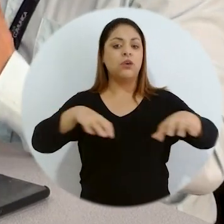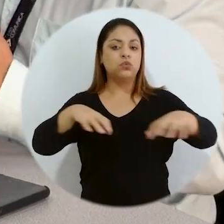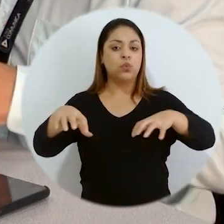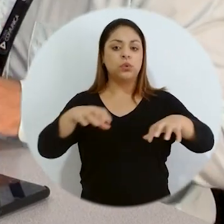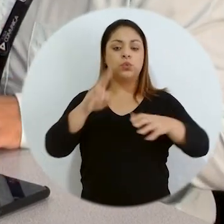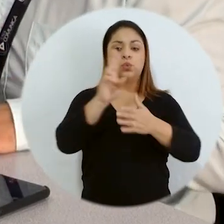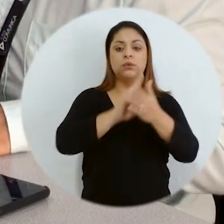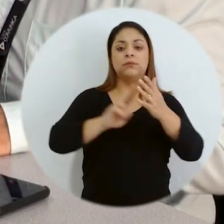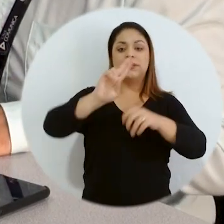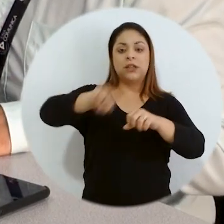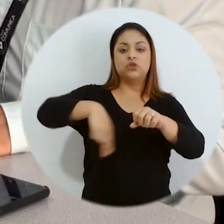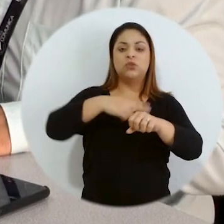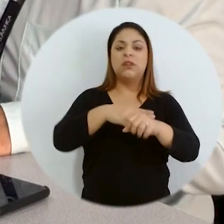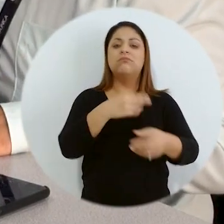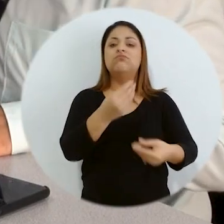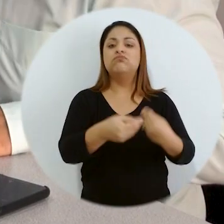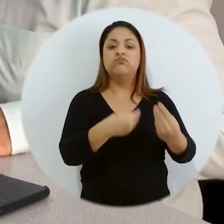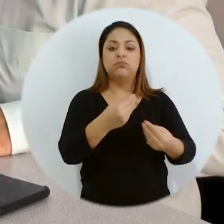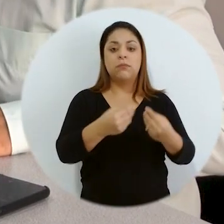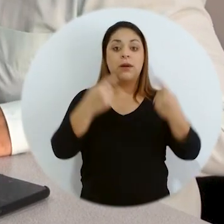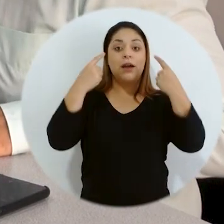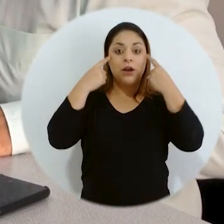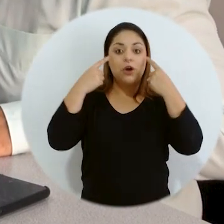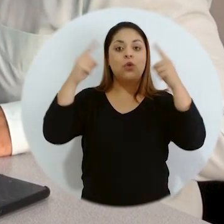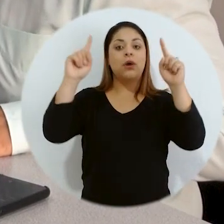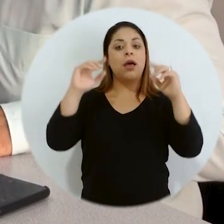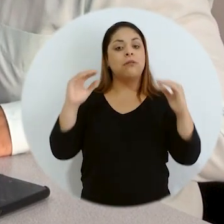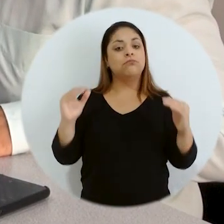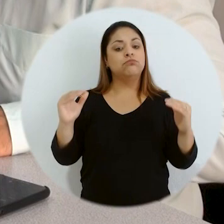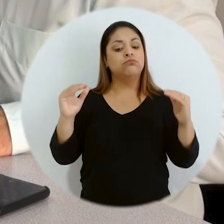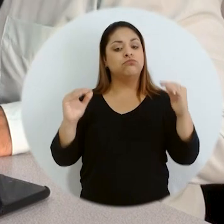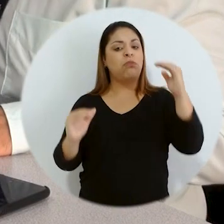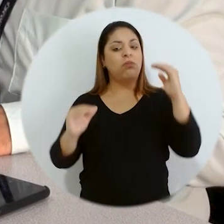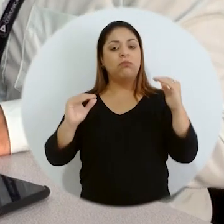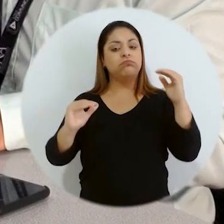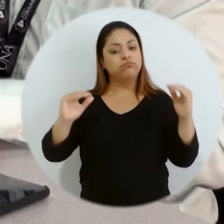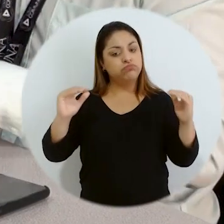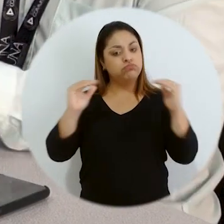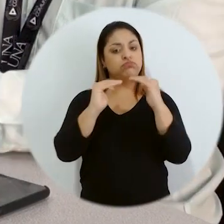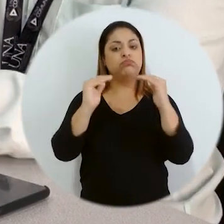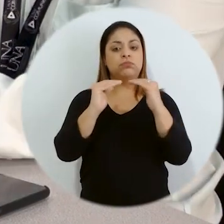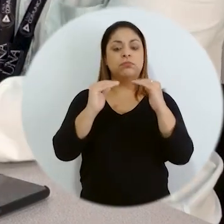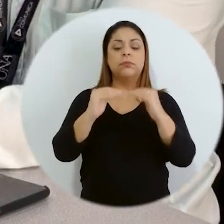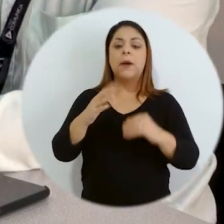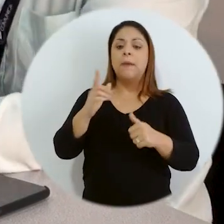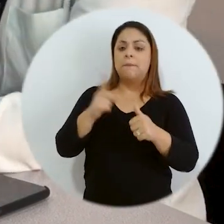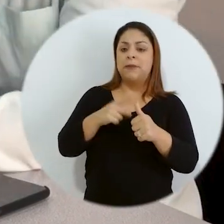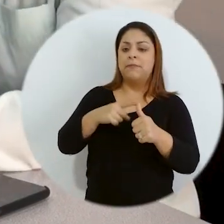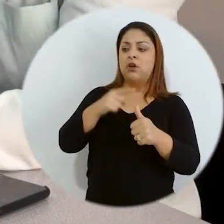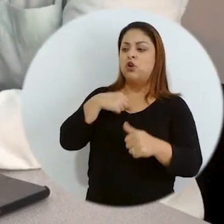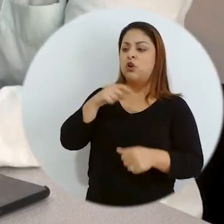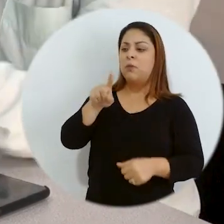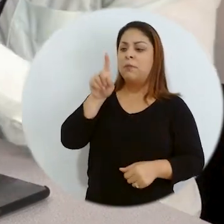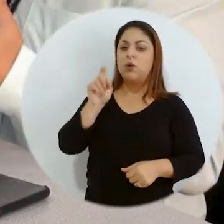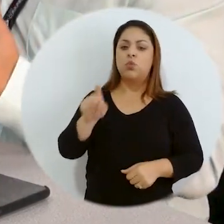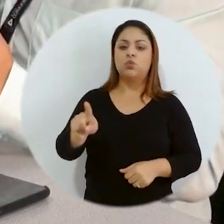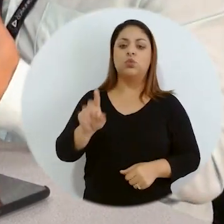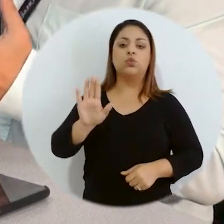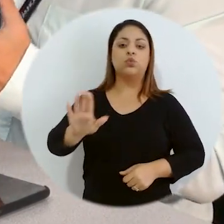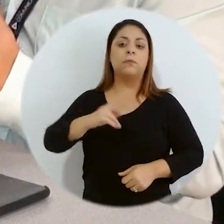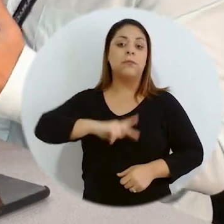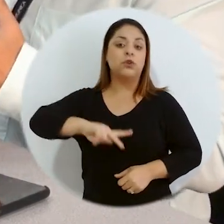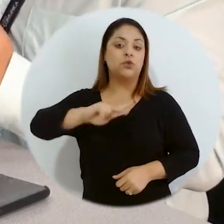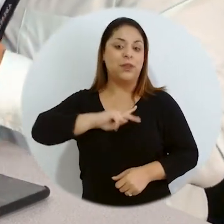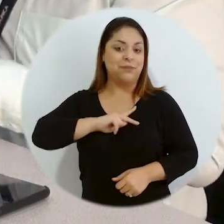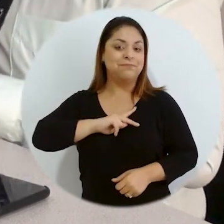Universidad Nacional se llevan a cabo para alcanzar este objetivo tan importante. Lisette, primero que todo, quería hacerte una consulta más personal, un